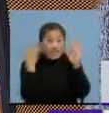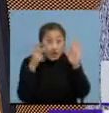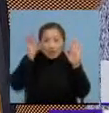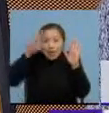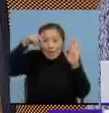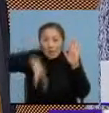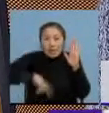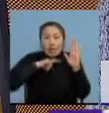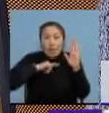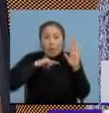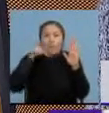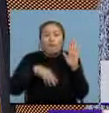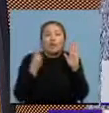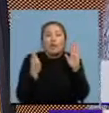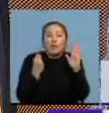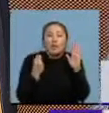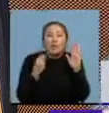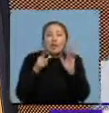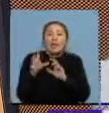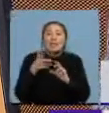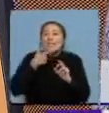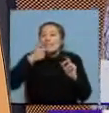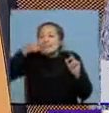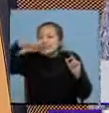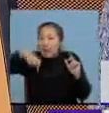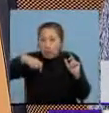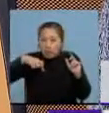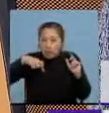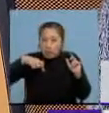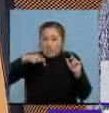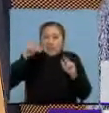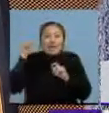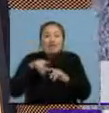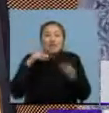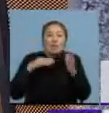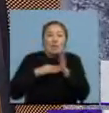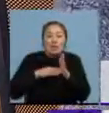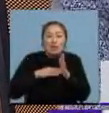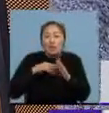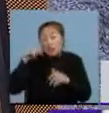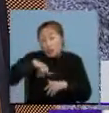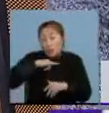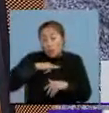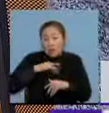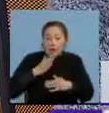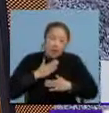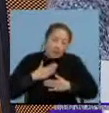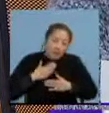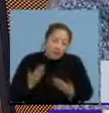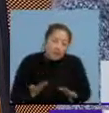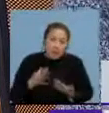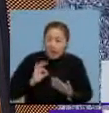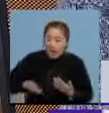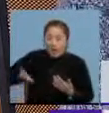tiene jujuy que se existe el sap que el sistema aislado provincial lamentablemente por distintas causas en otros